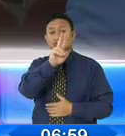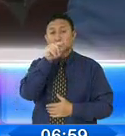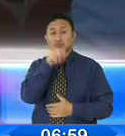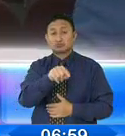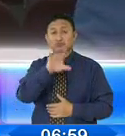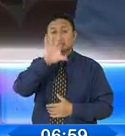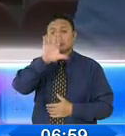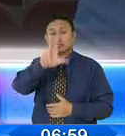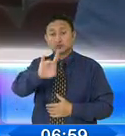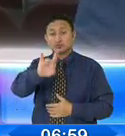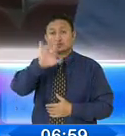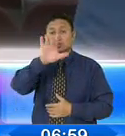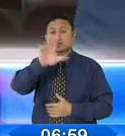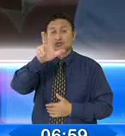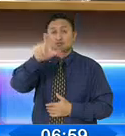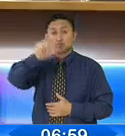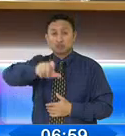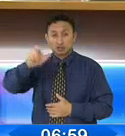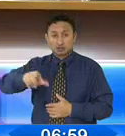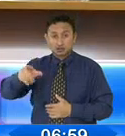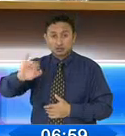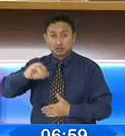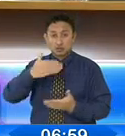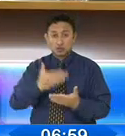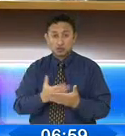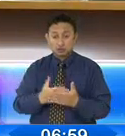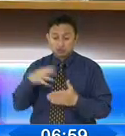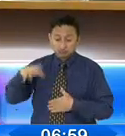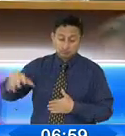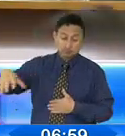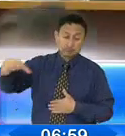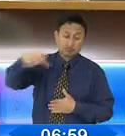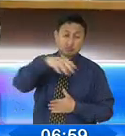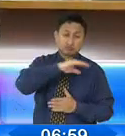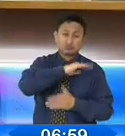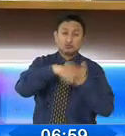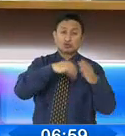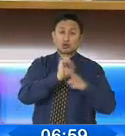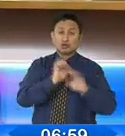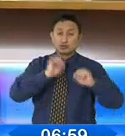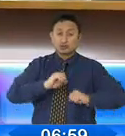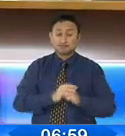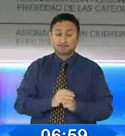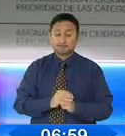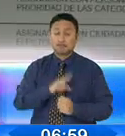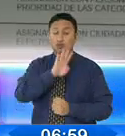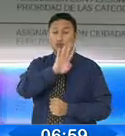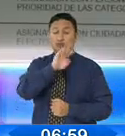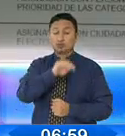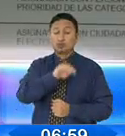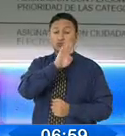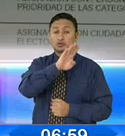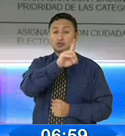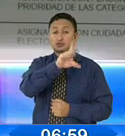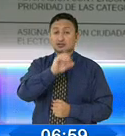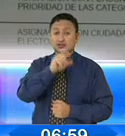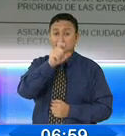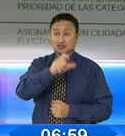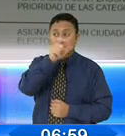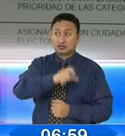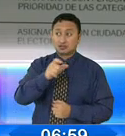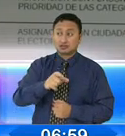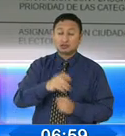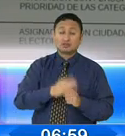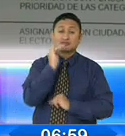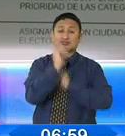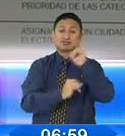272.853 personas destinadas a las juntas de circunscripciones nacionales y 4.410 para las tres circunscripciones especiales